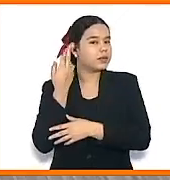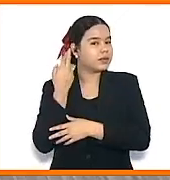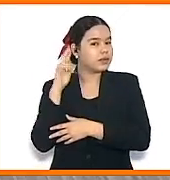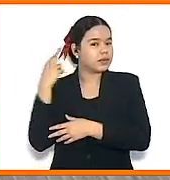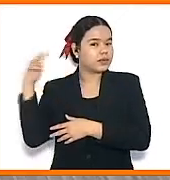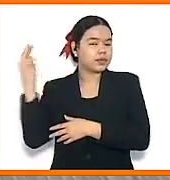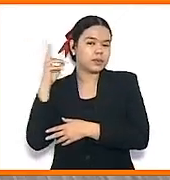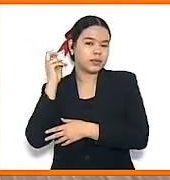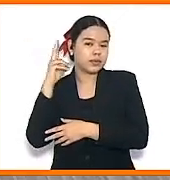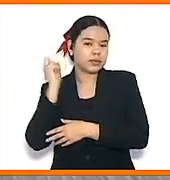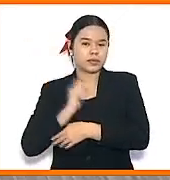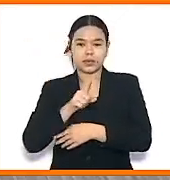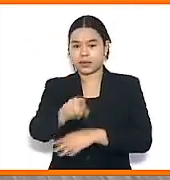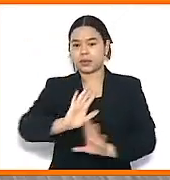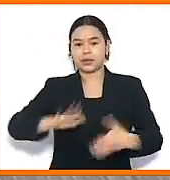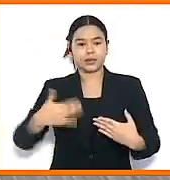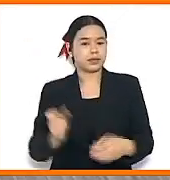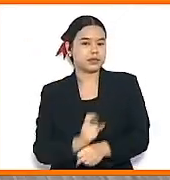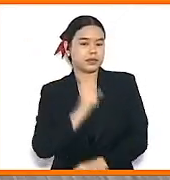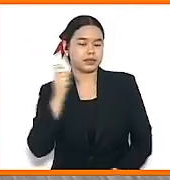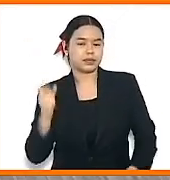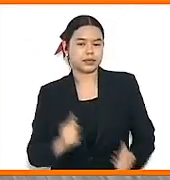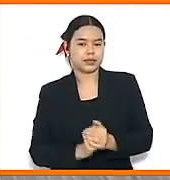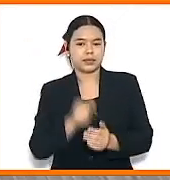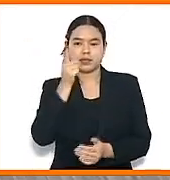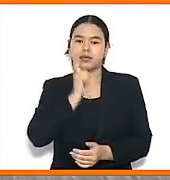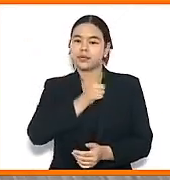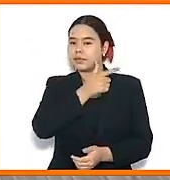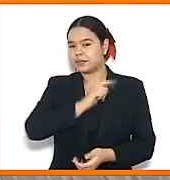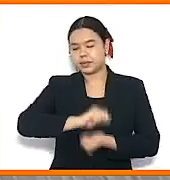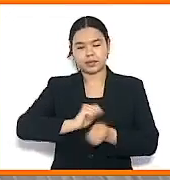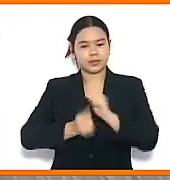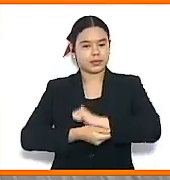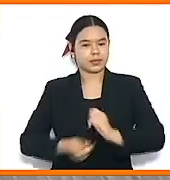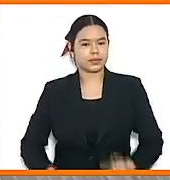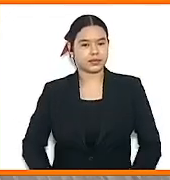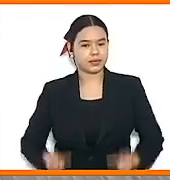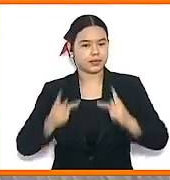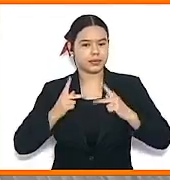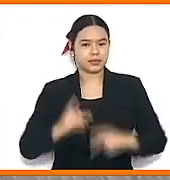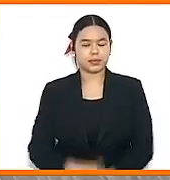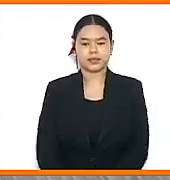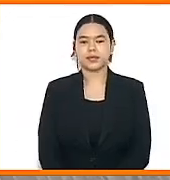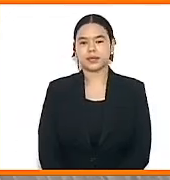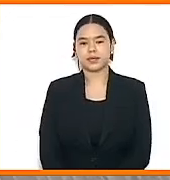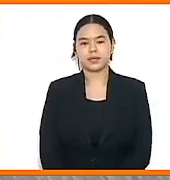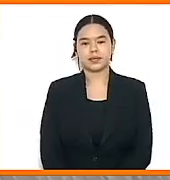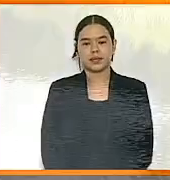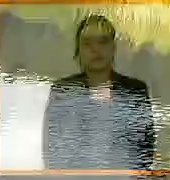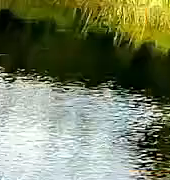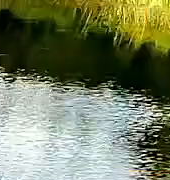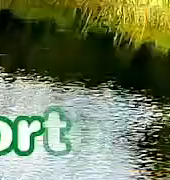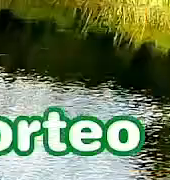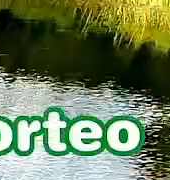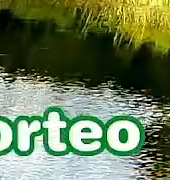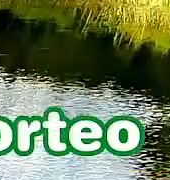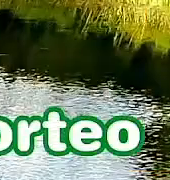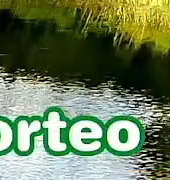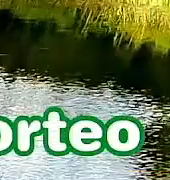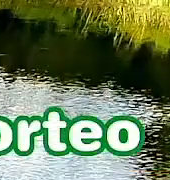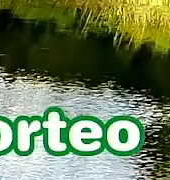televidentes y radioescuchas. ¿Y vos, cómo te la vas a ganar? ¡Loto te cambia la vida!